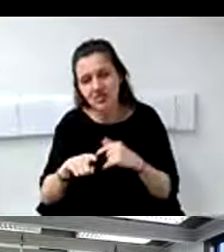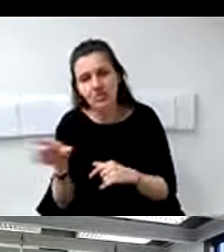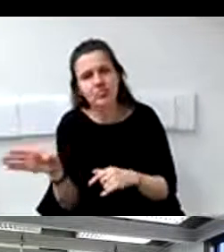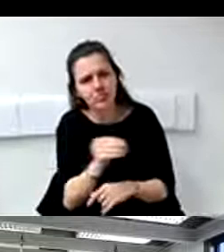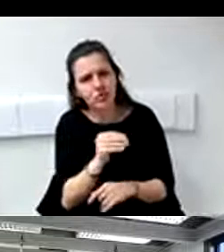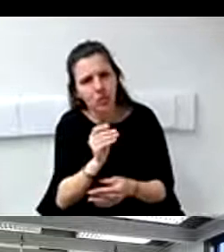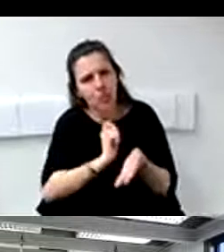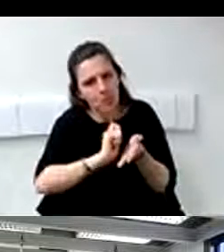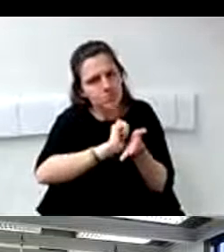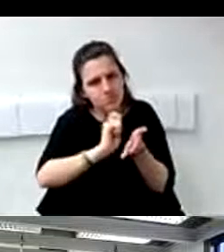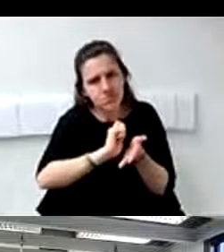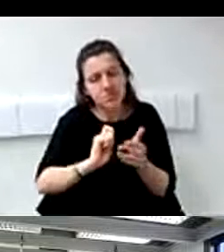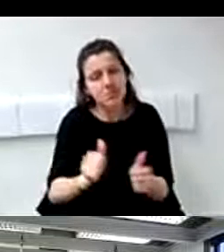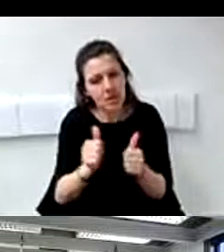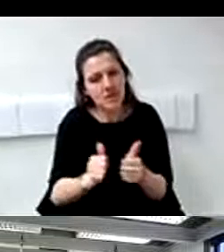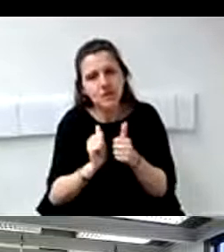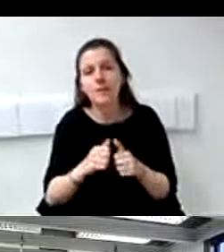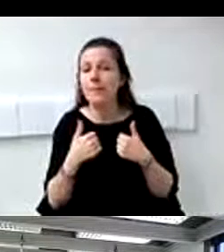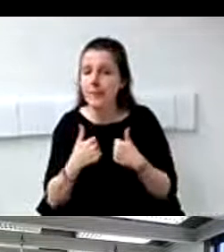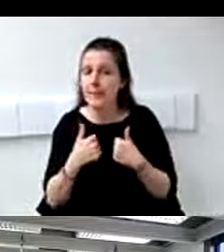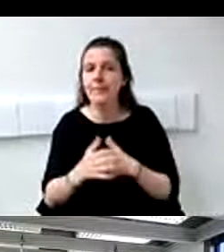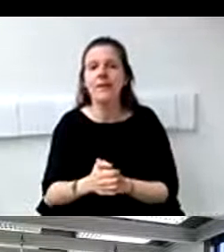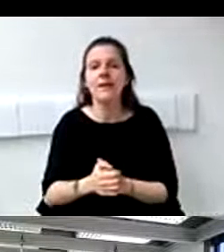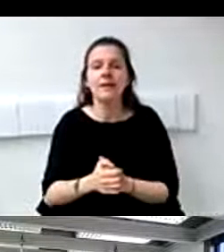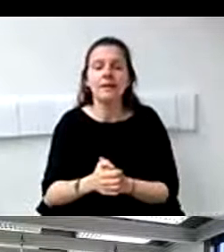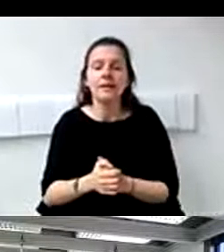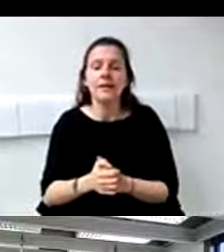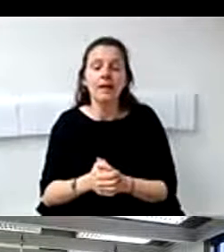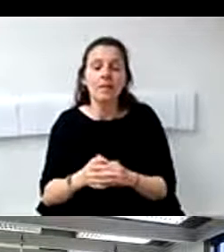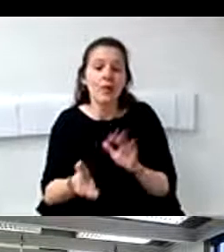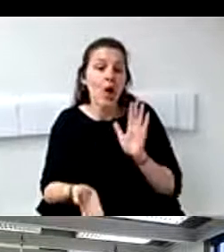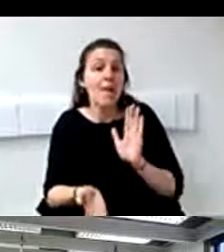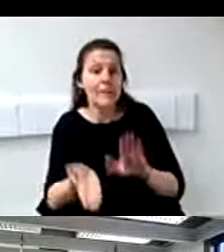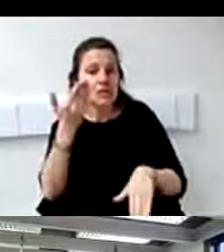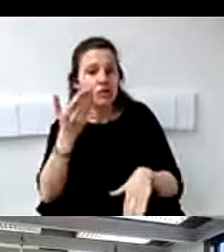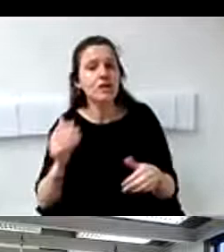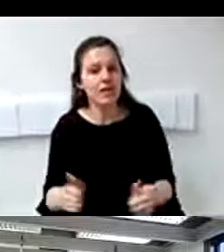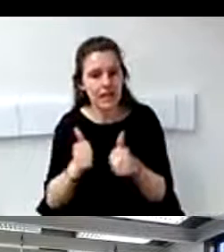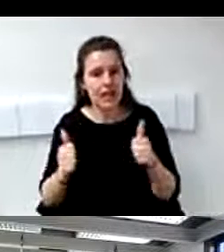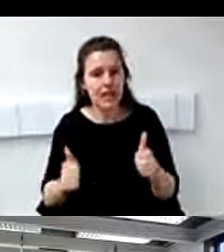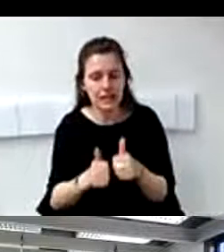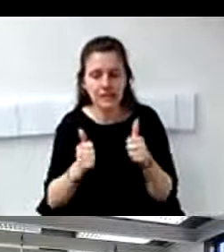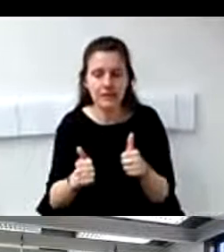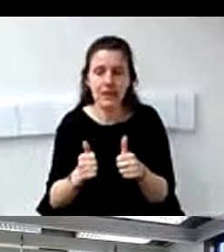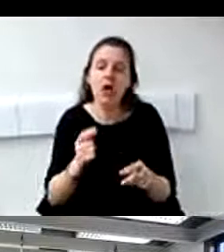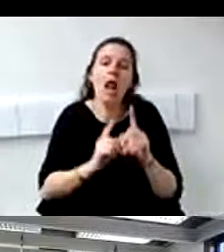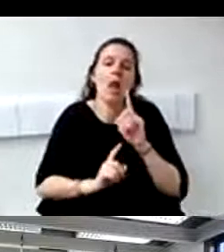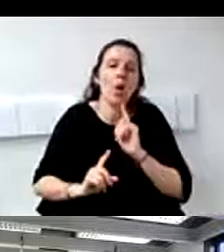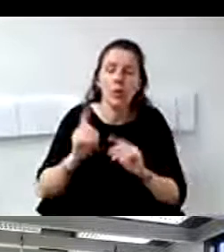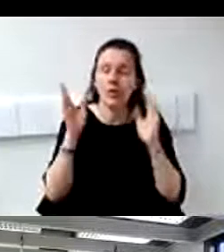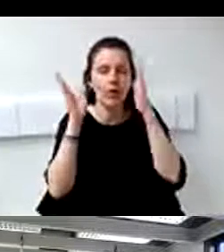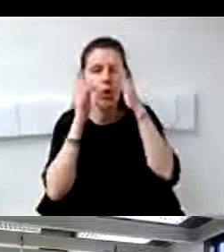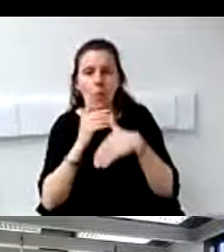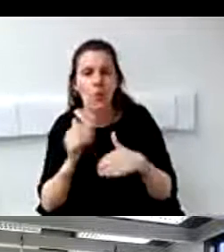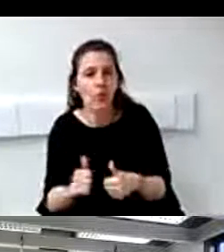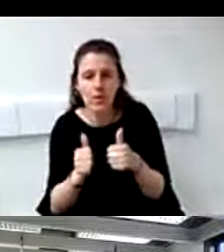con distintos grados de extensión, pero la gran mayoría, y está bueno, y si alguno no lo pudo hacer